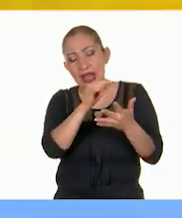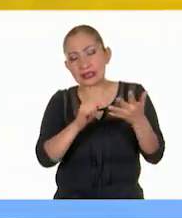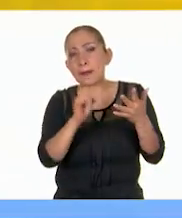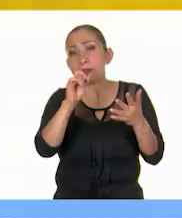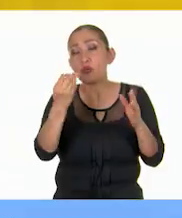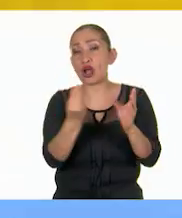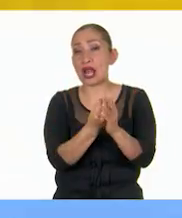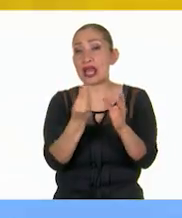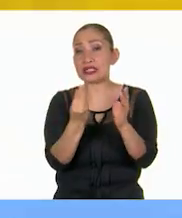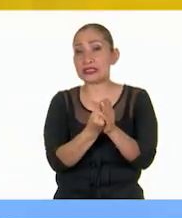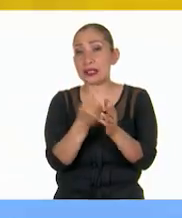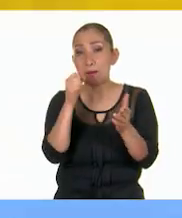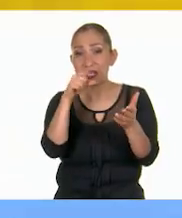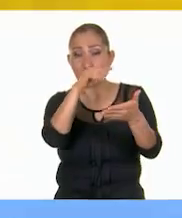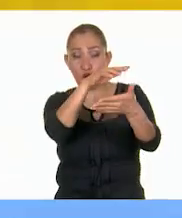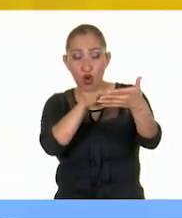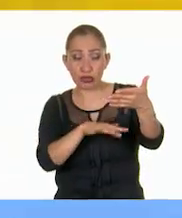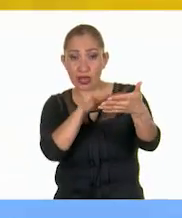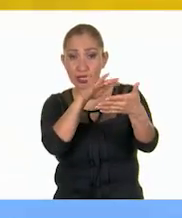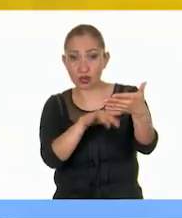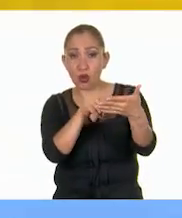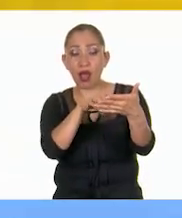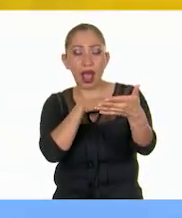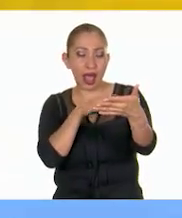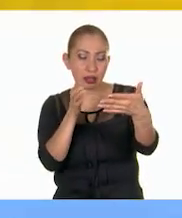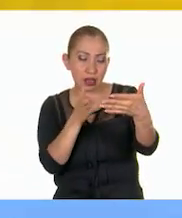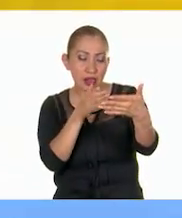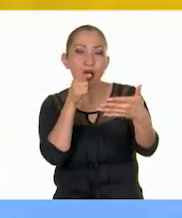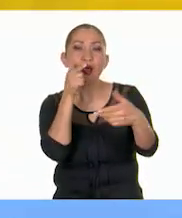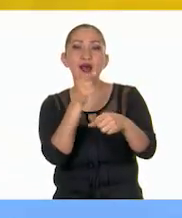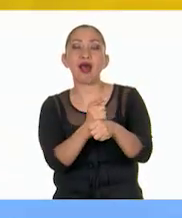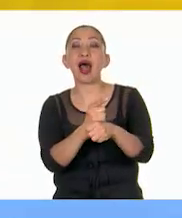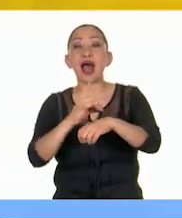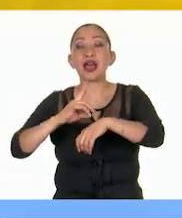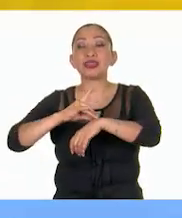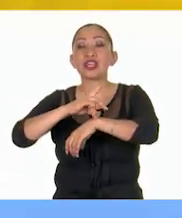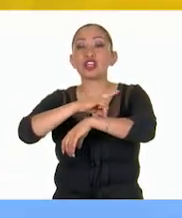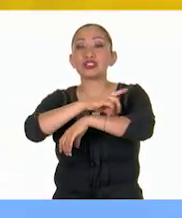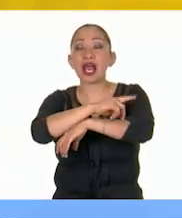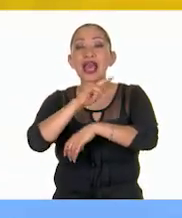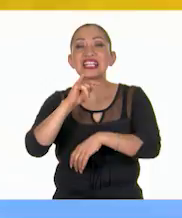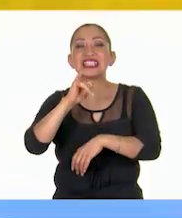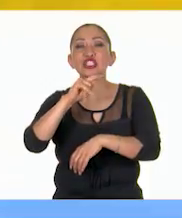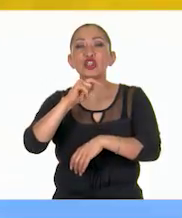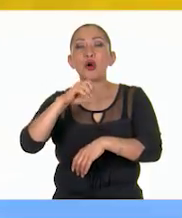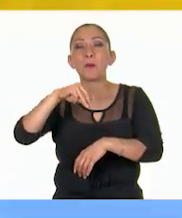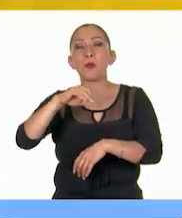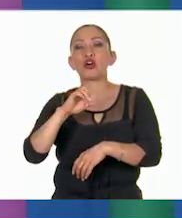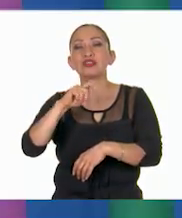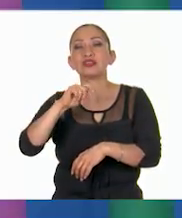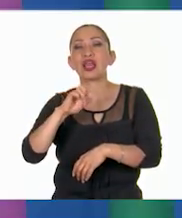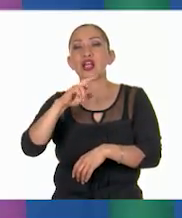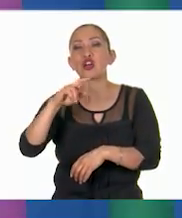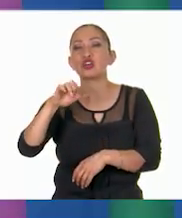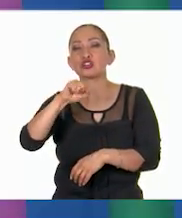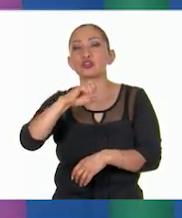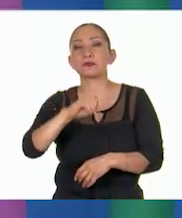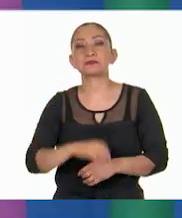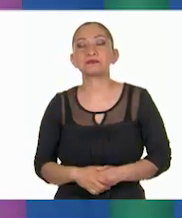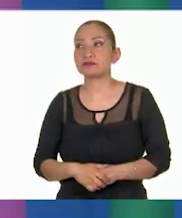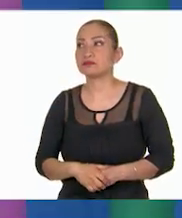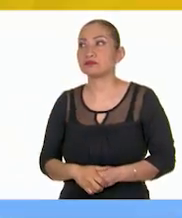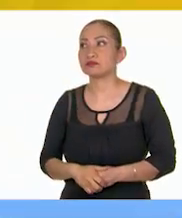esta clase de textos, las cuales están presentes en El dinosaurio de Tito Monterroso.